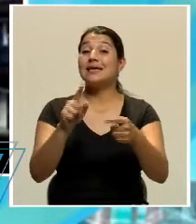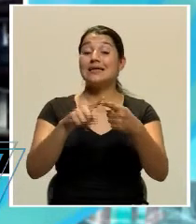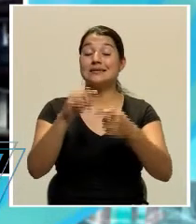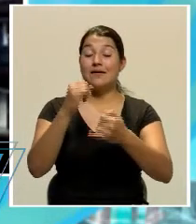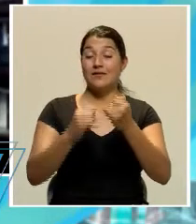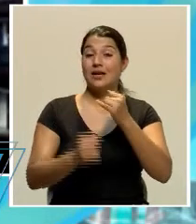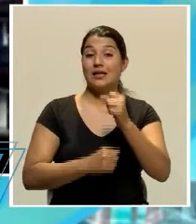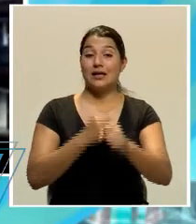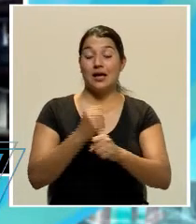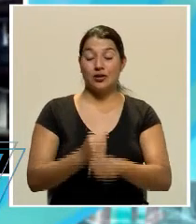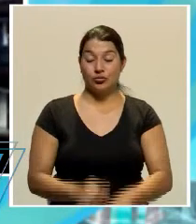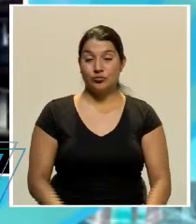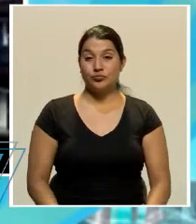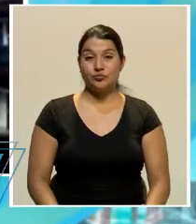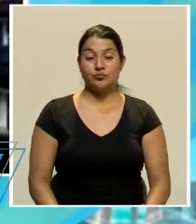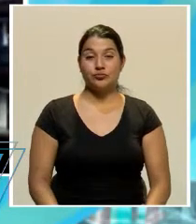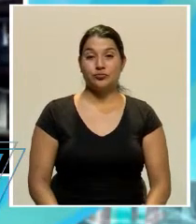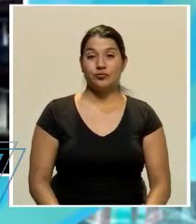de año.